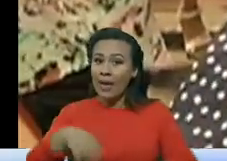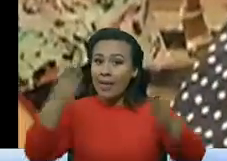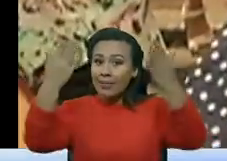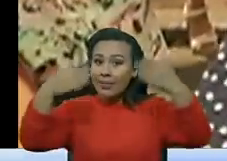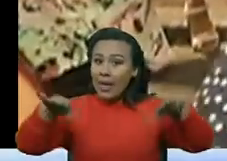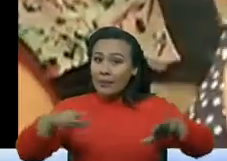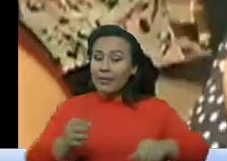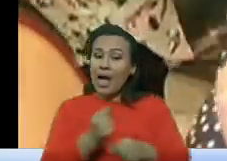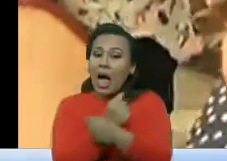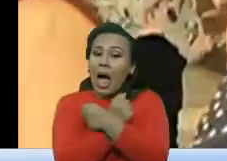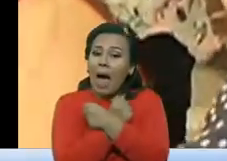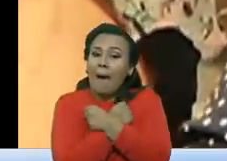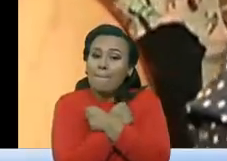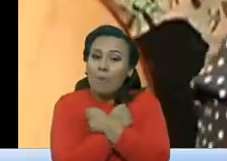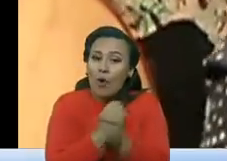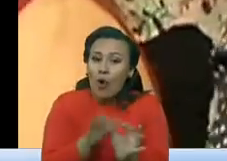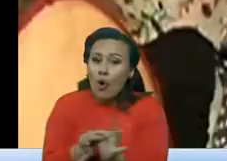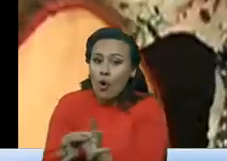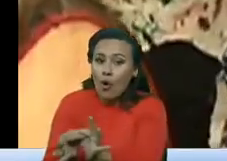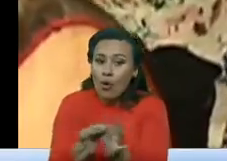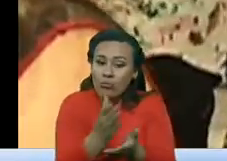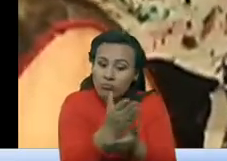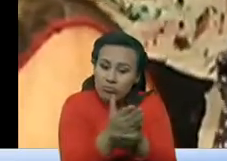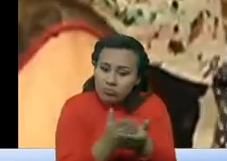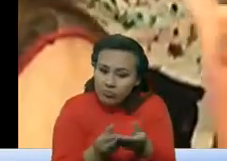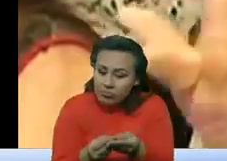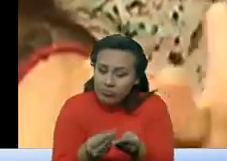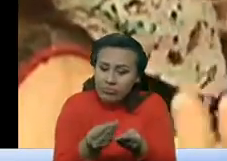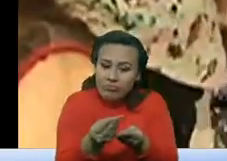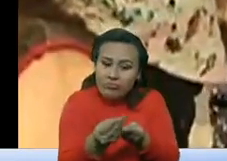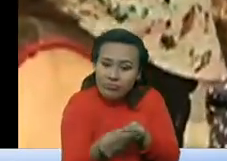amor, solidaridad.